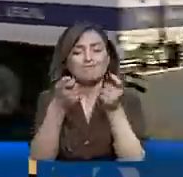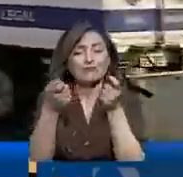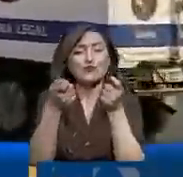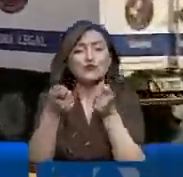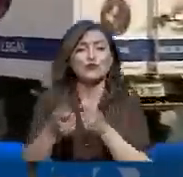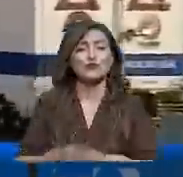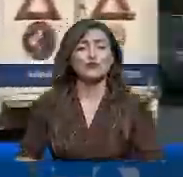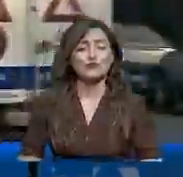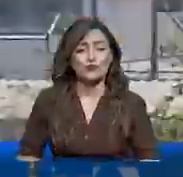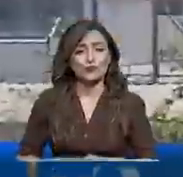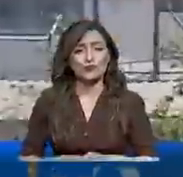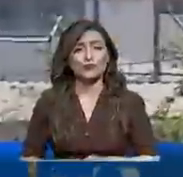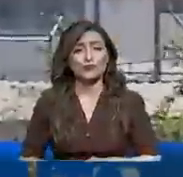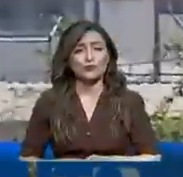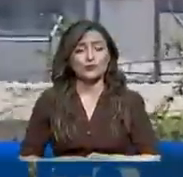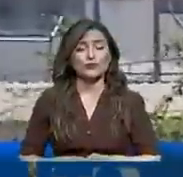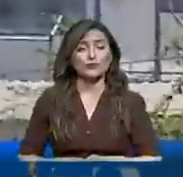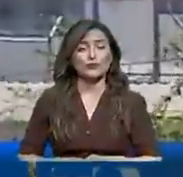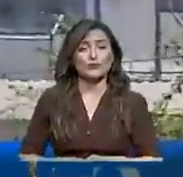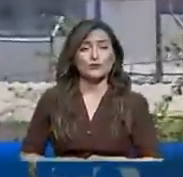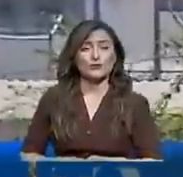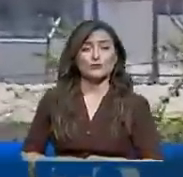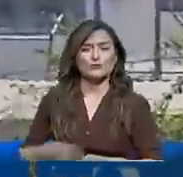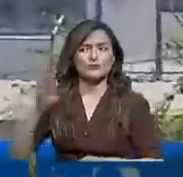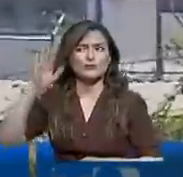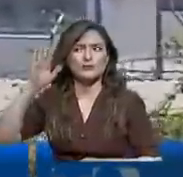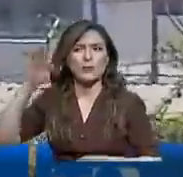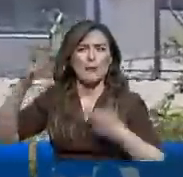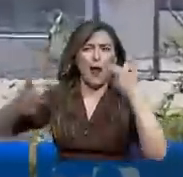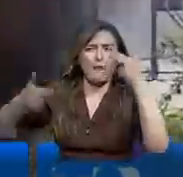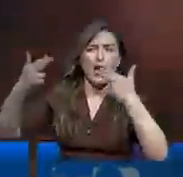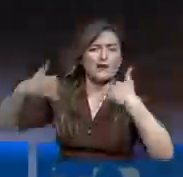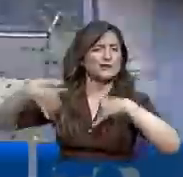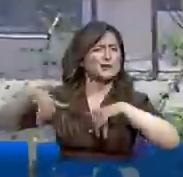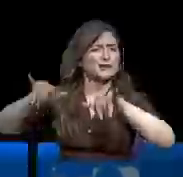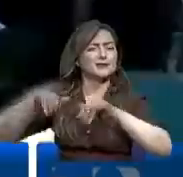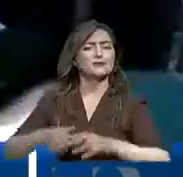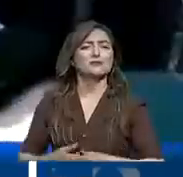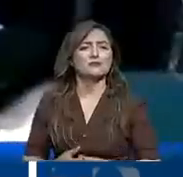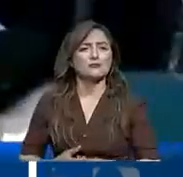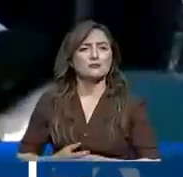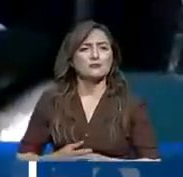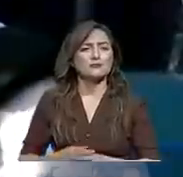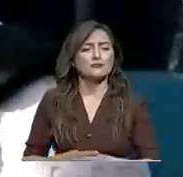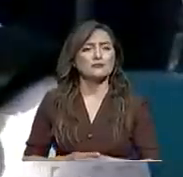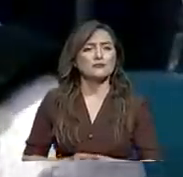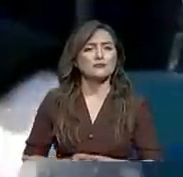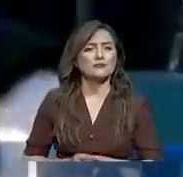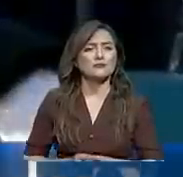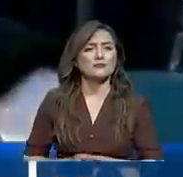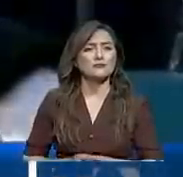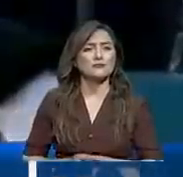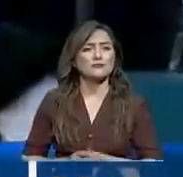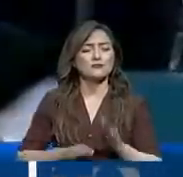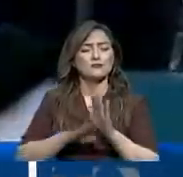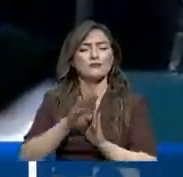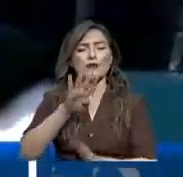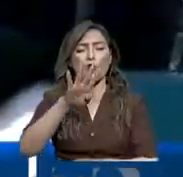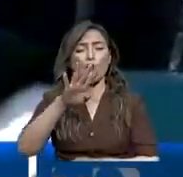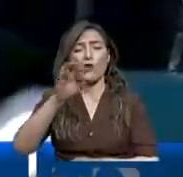controlada que de fort o varias detonaciones aún se escuchaban se logró junto con más de